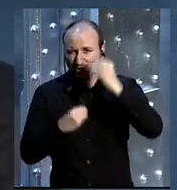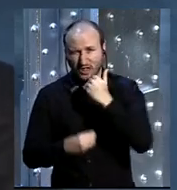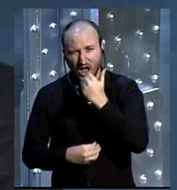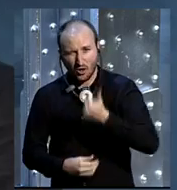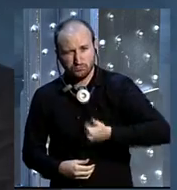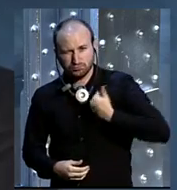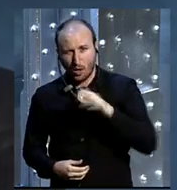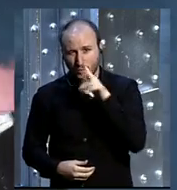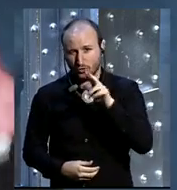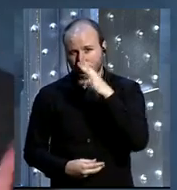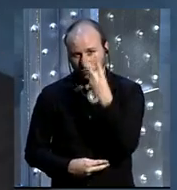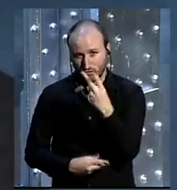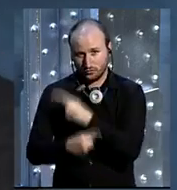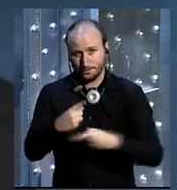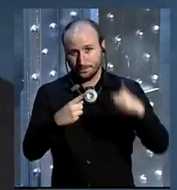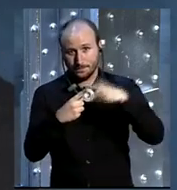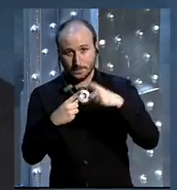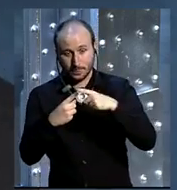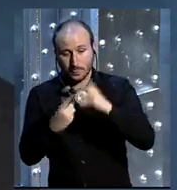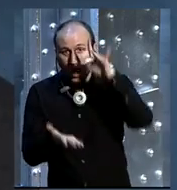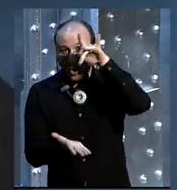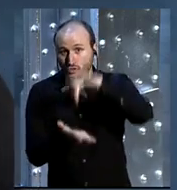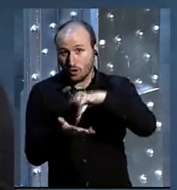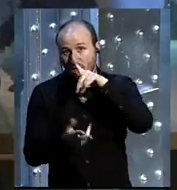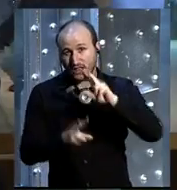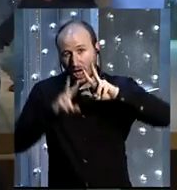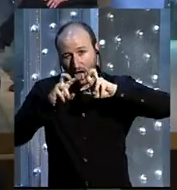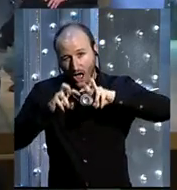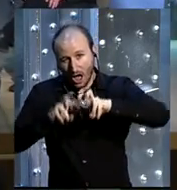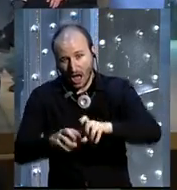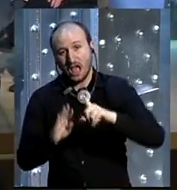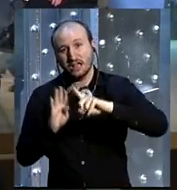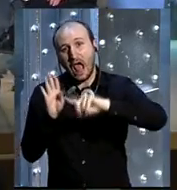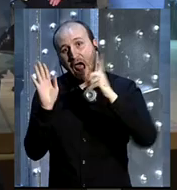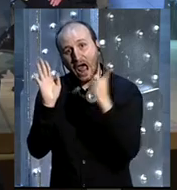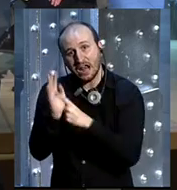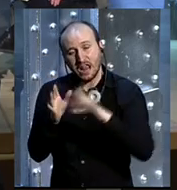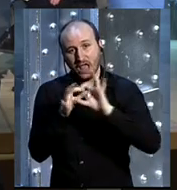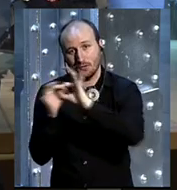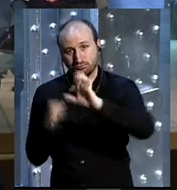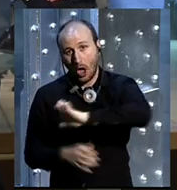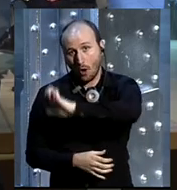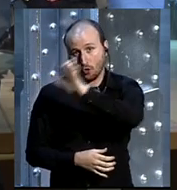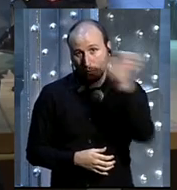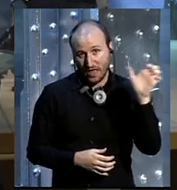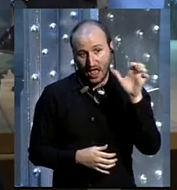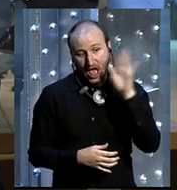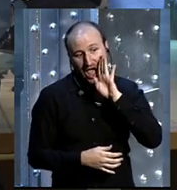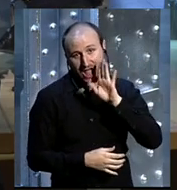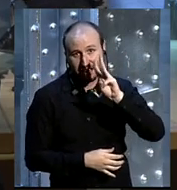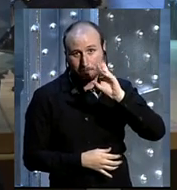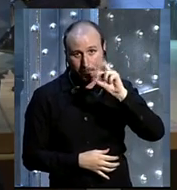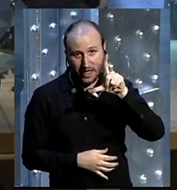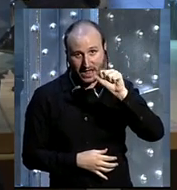por 2 motivos. En primer lugar, porque se está dando esta revisión de la legislación a nivel europeo, es algo que ha mencionado Pilar del